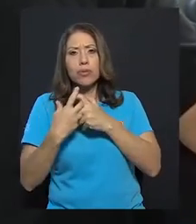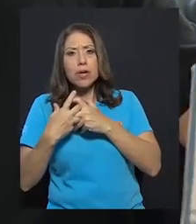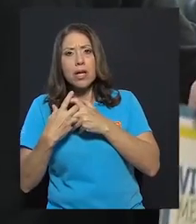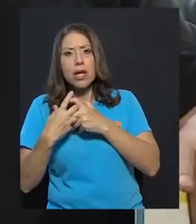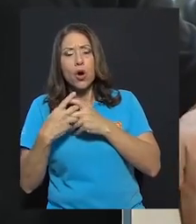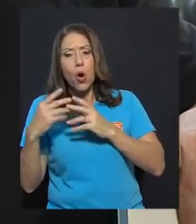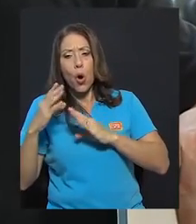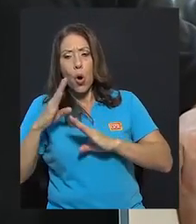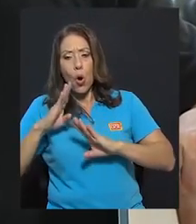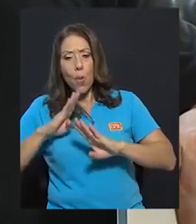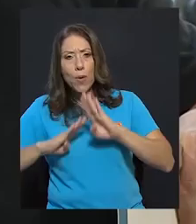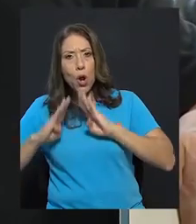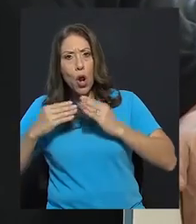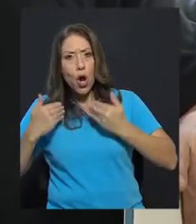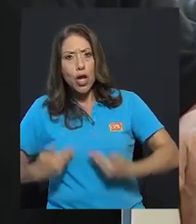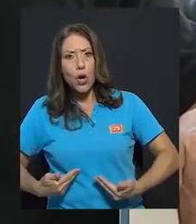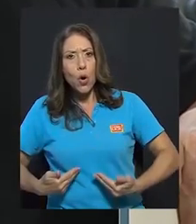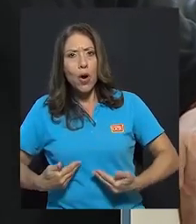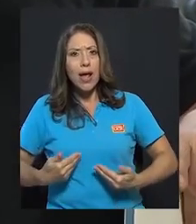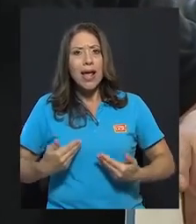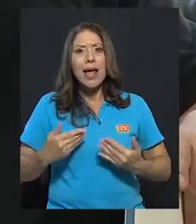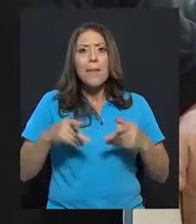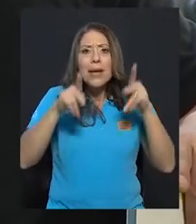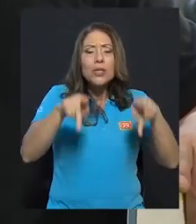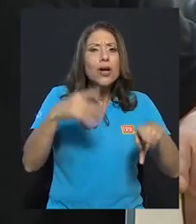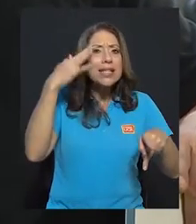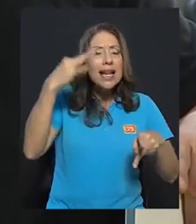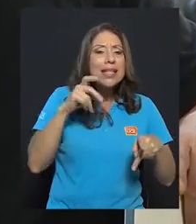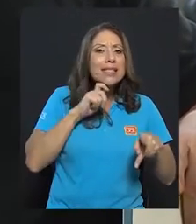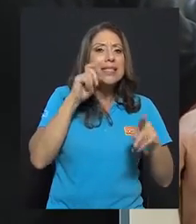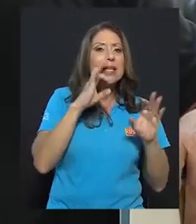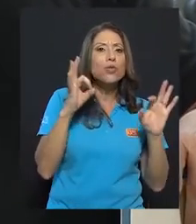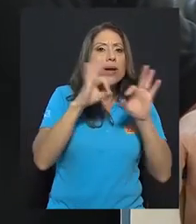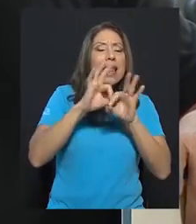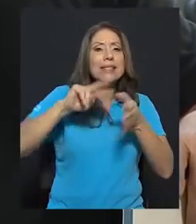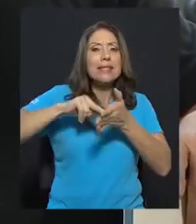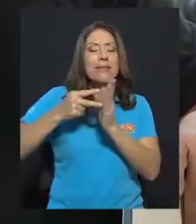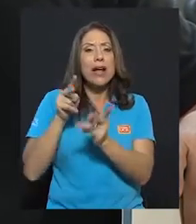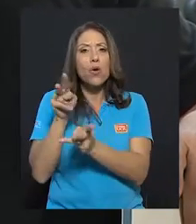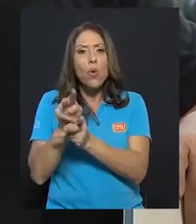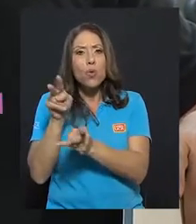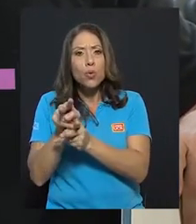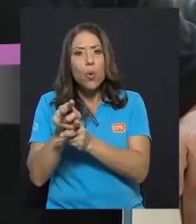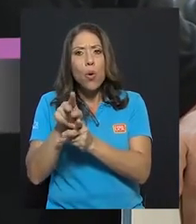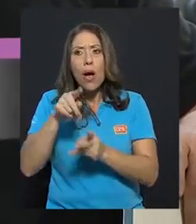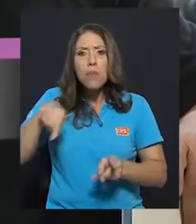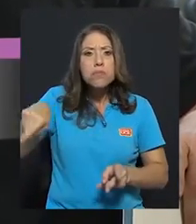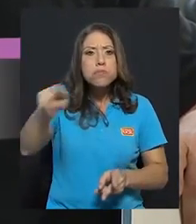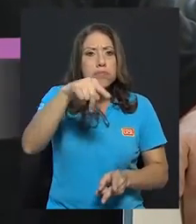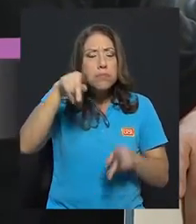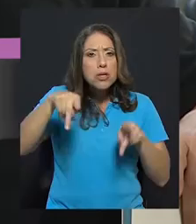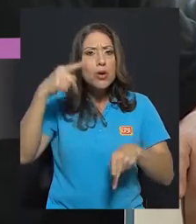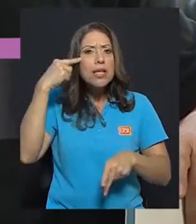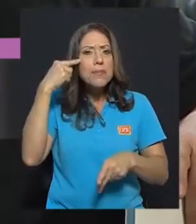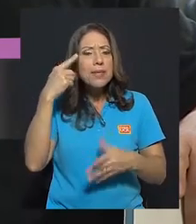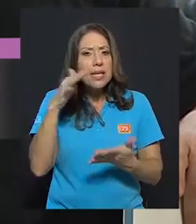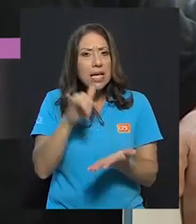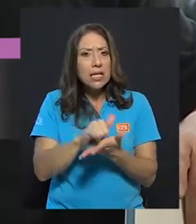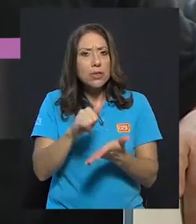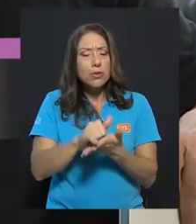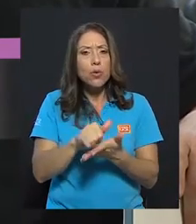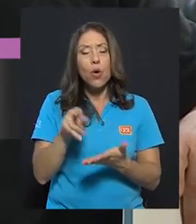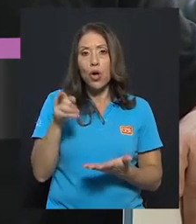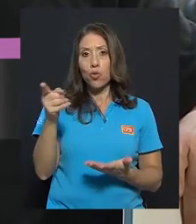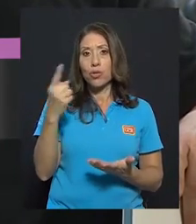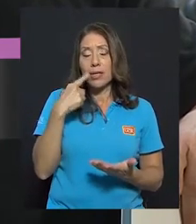sexualidad es sinónimo de coito, ¿verdad? Y así está como en el imaginario de las personas. Y de una u otra manera, esto que usted nos